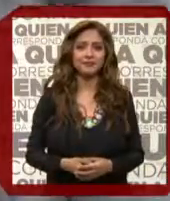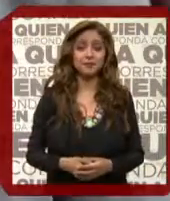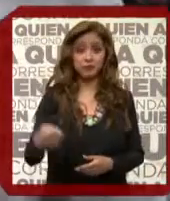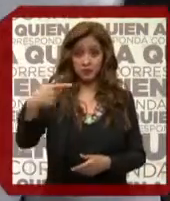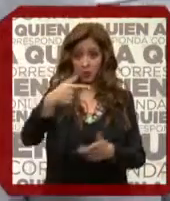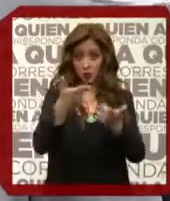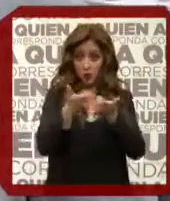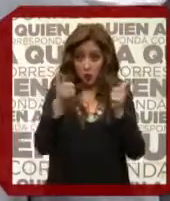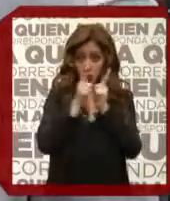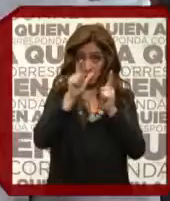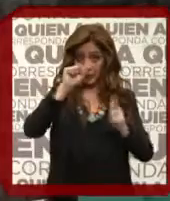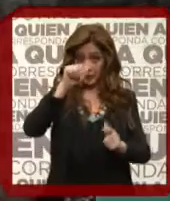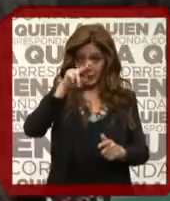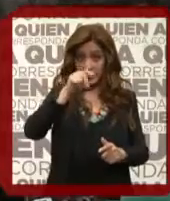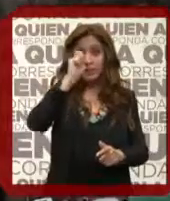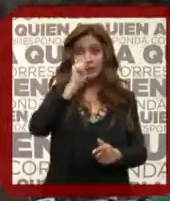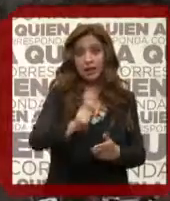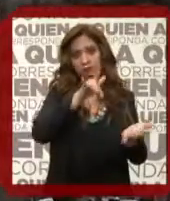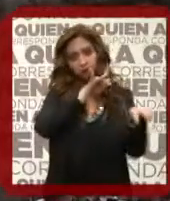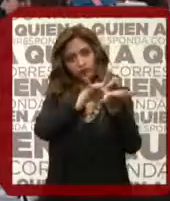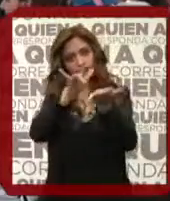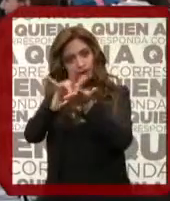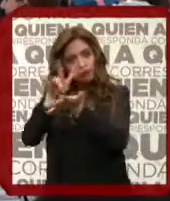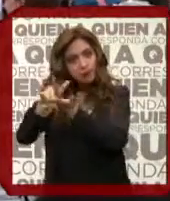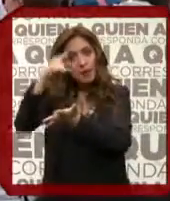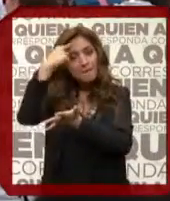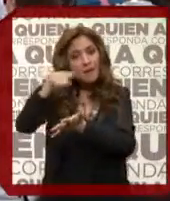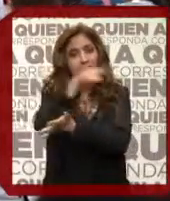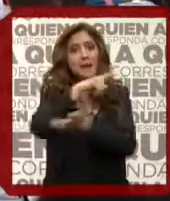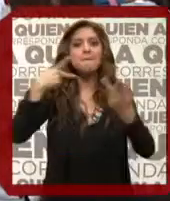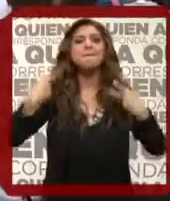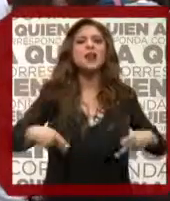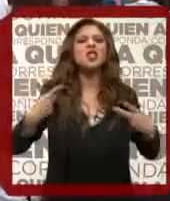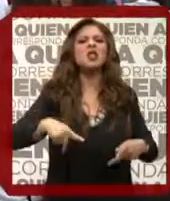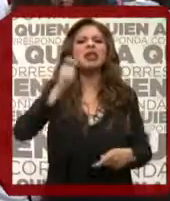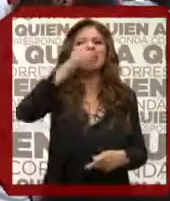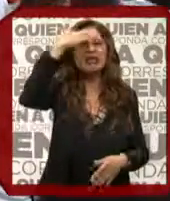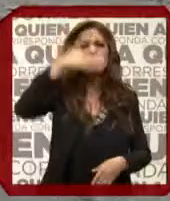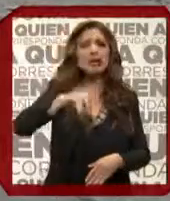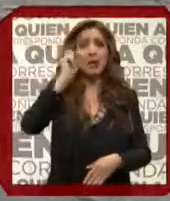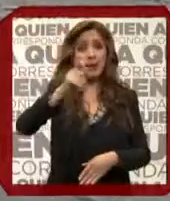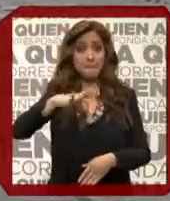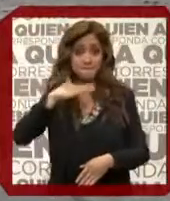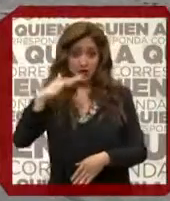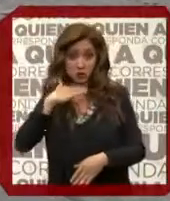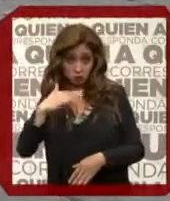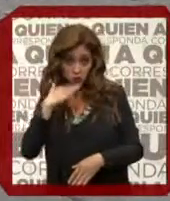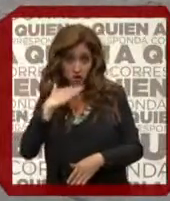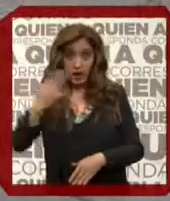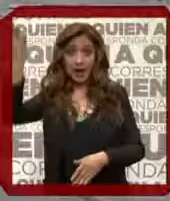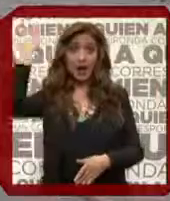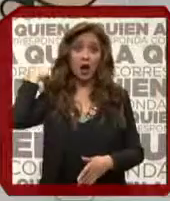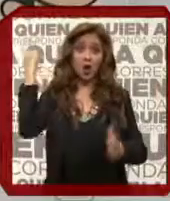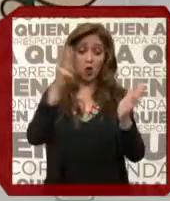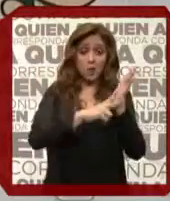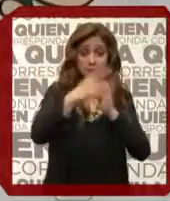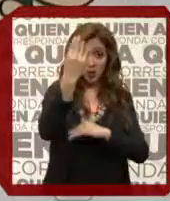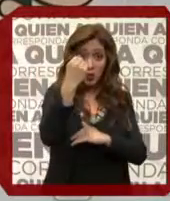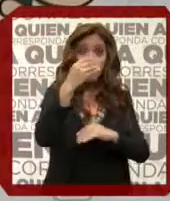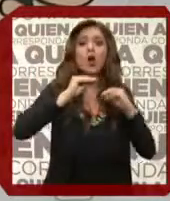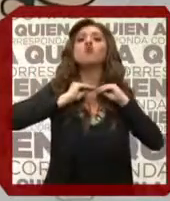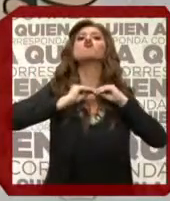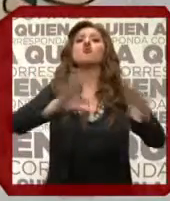Grupo Salinas reafirma una vez más el compromiso de sensibilizar a todo el país sobre el problema de la basura. En el 2009 lanza la